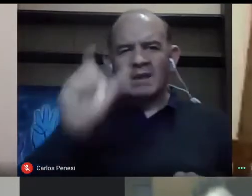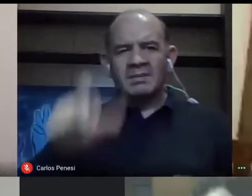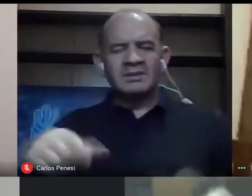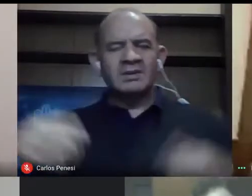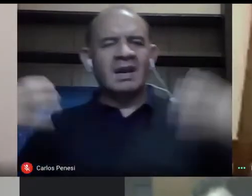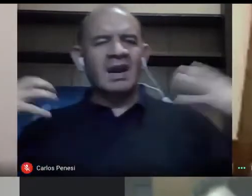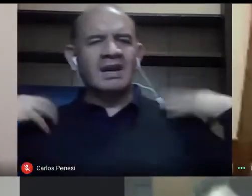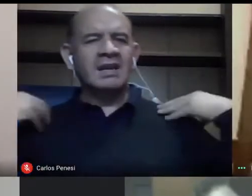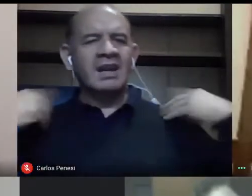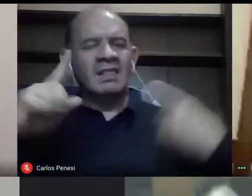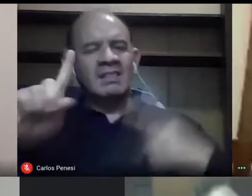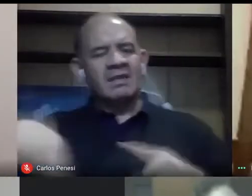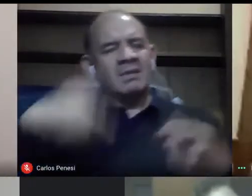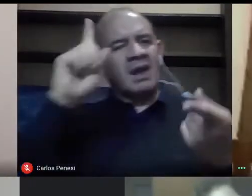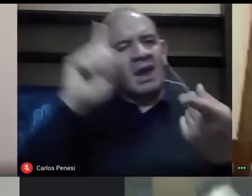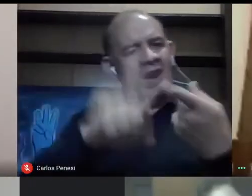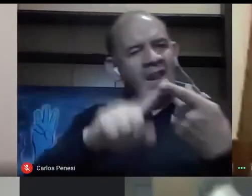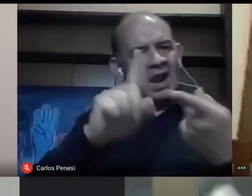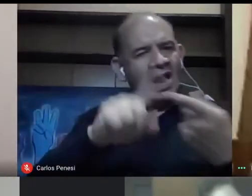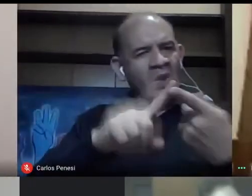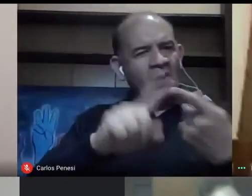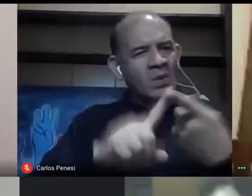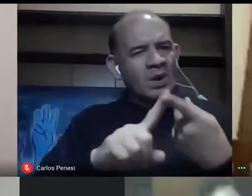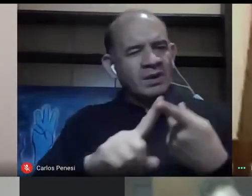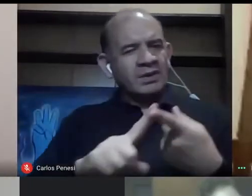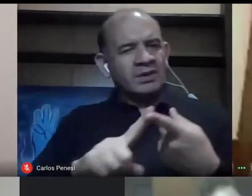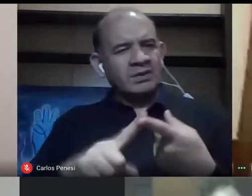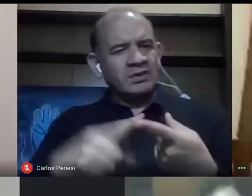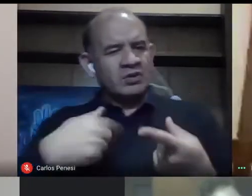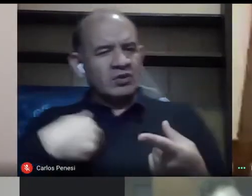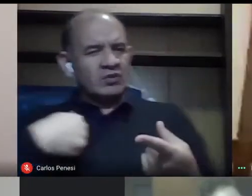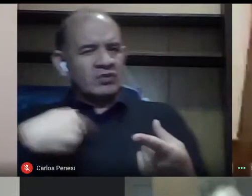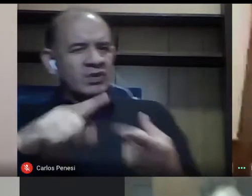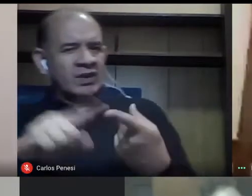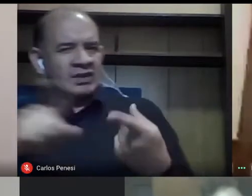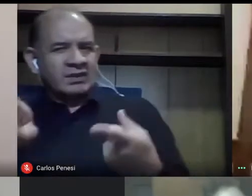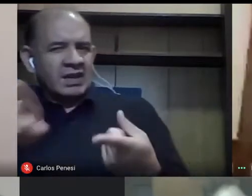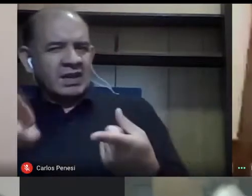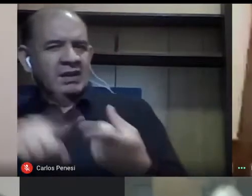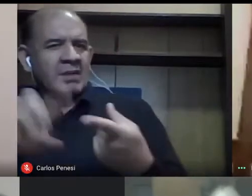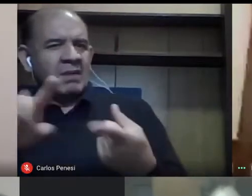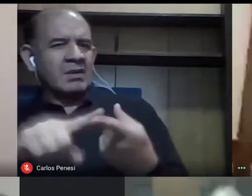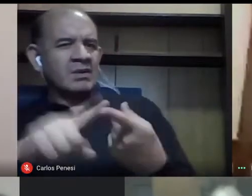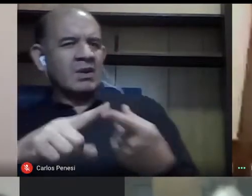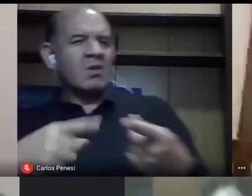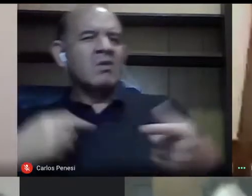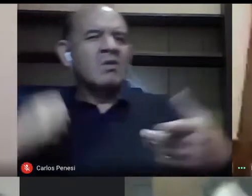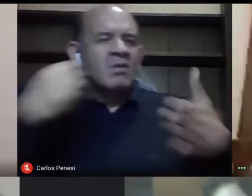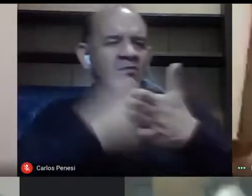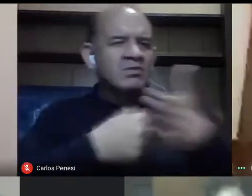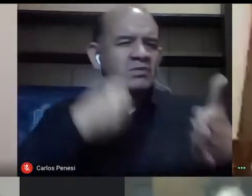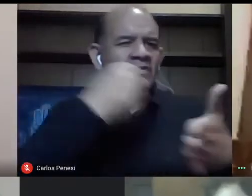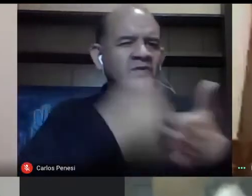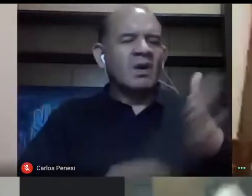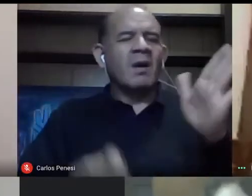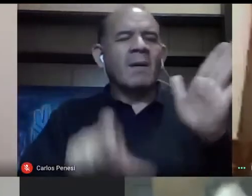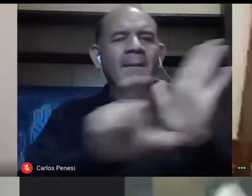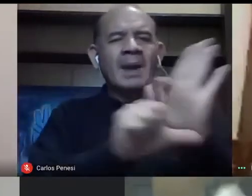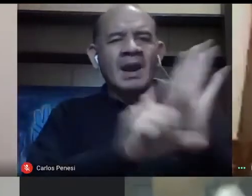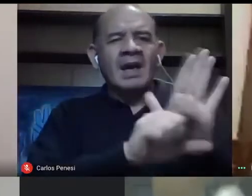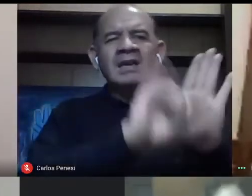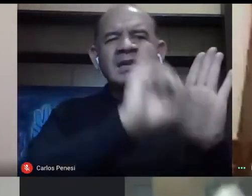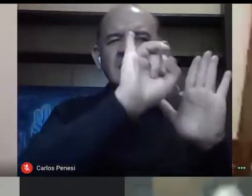todavía, una vez que se logró el tratado, como nosotros queríamos, con todas estas cuestiones, todavía hay que pelear al momento de hacer